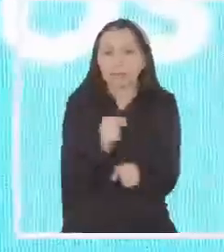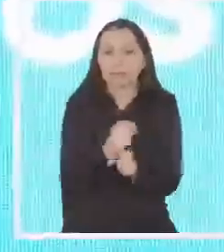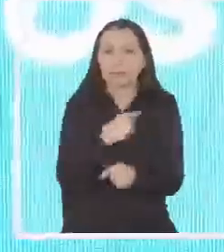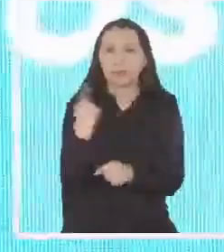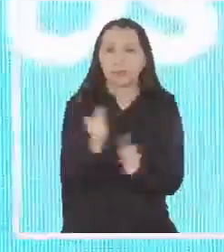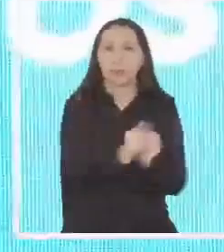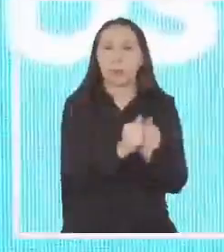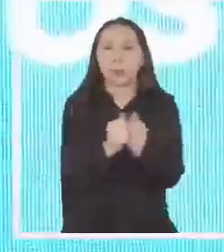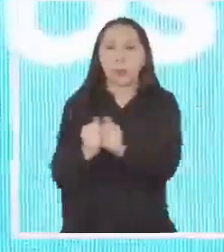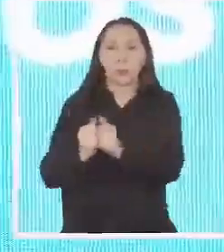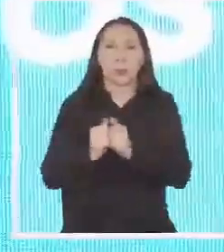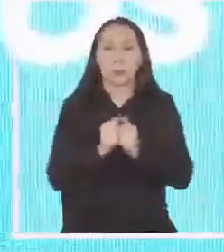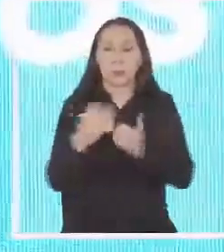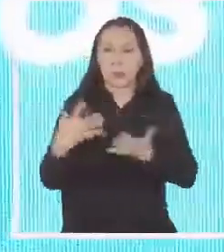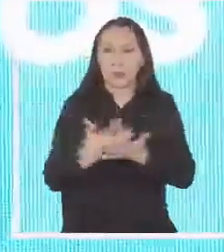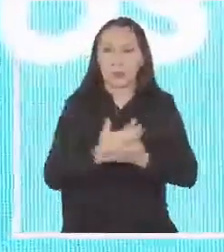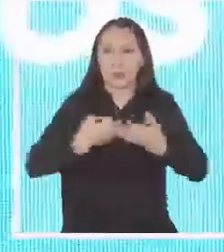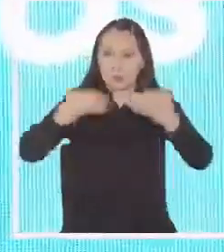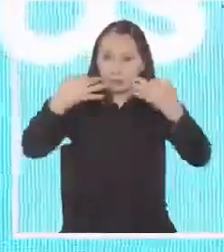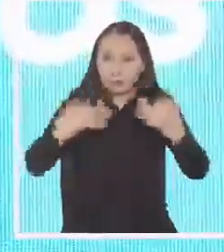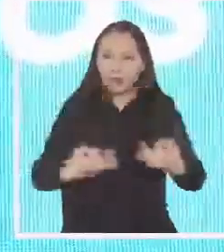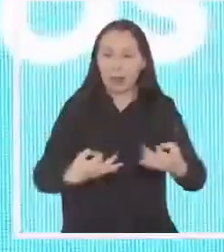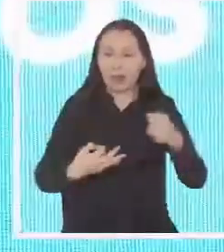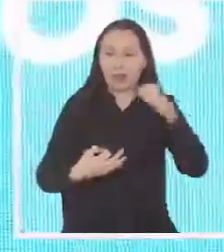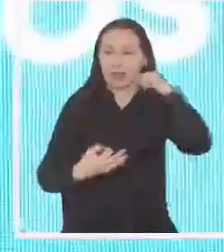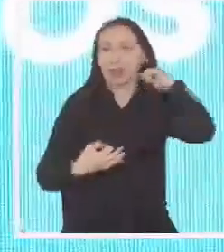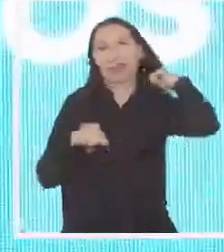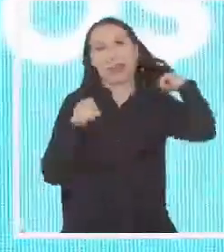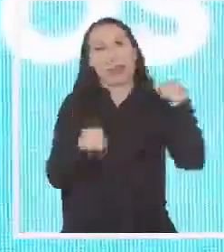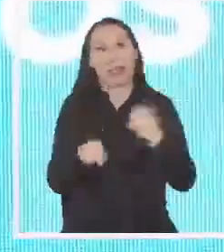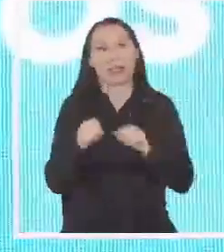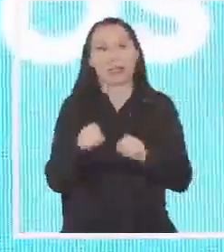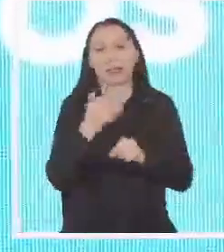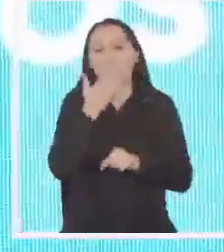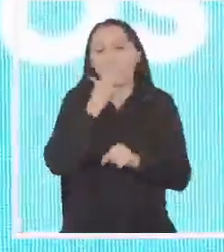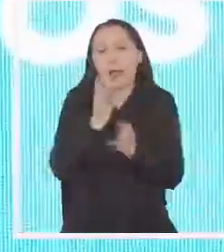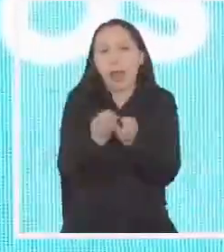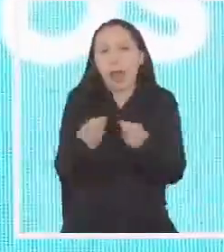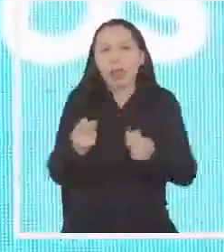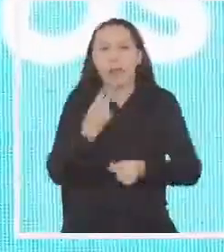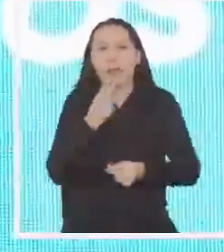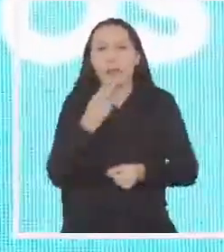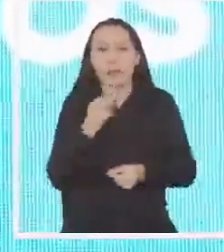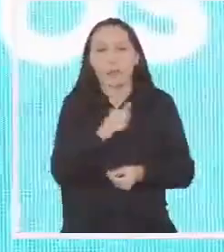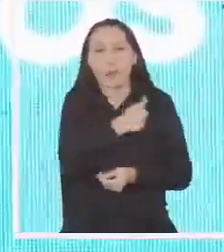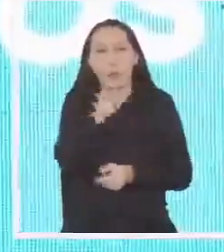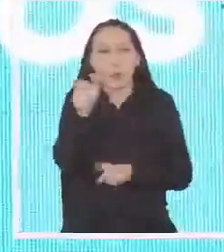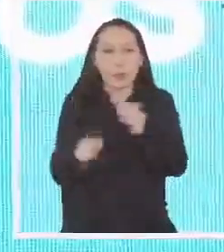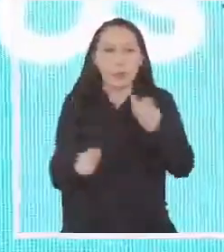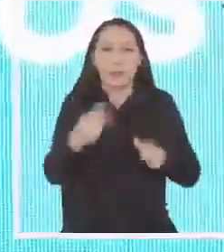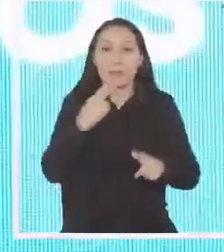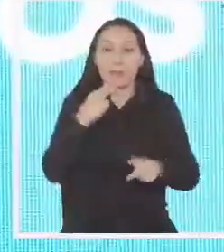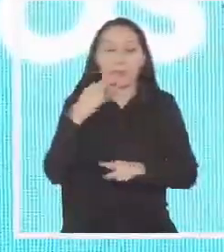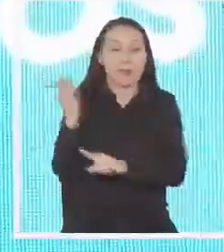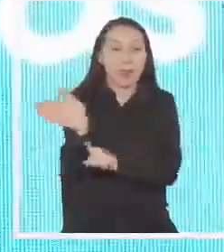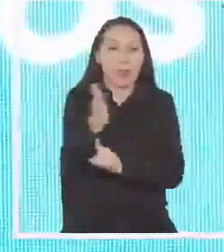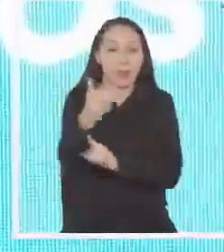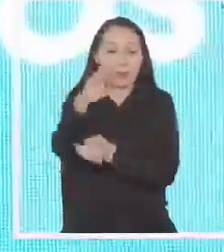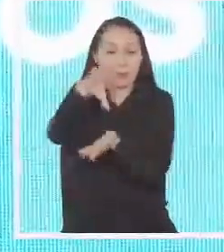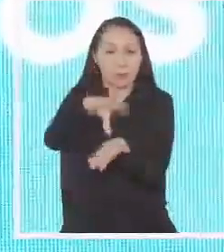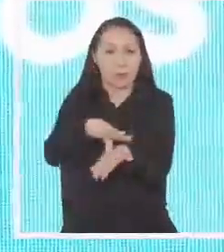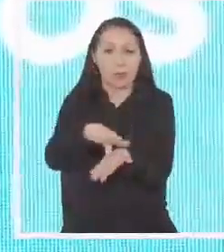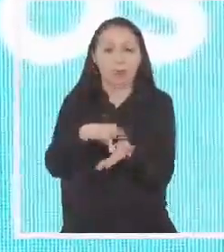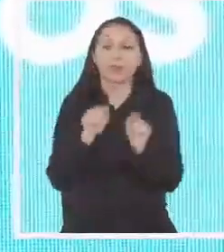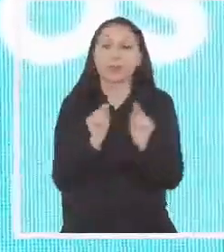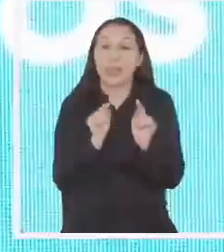en conjunto para lograr garantizar esa mejor calidad de vida para todos los habitantes de nuestra patria.